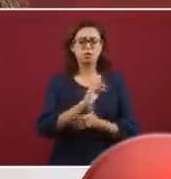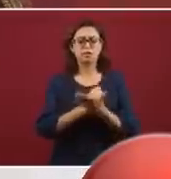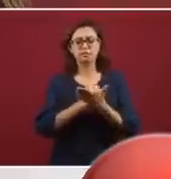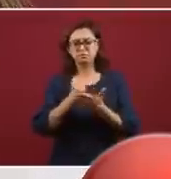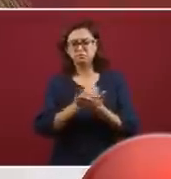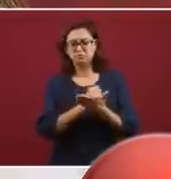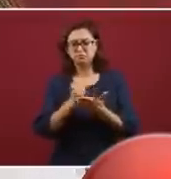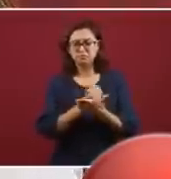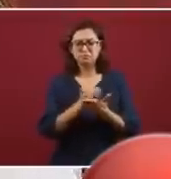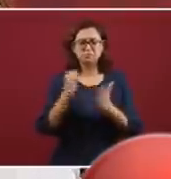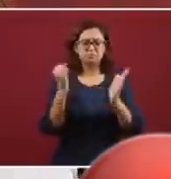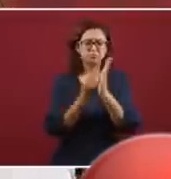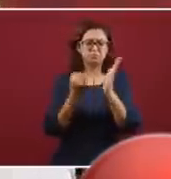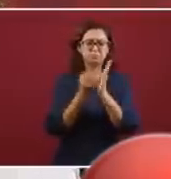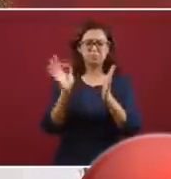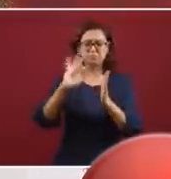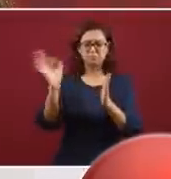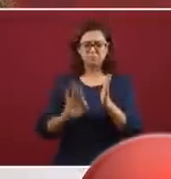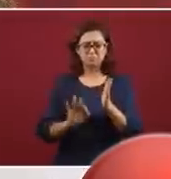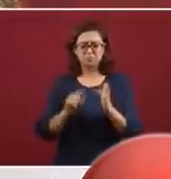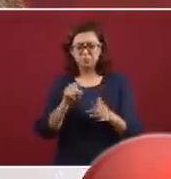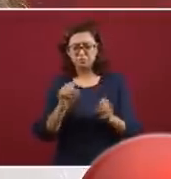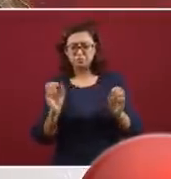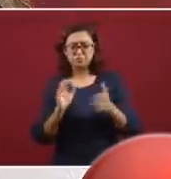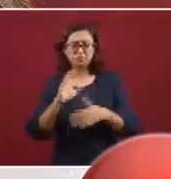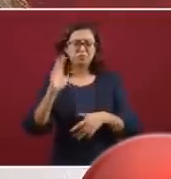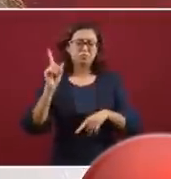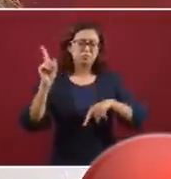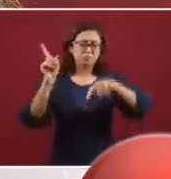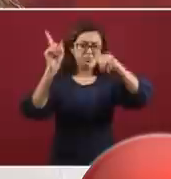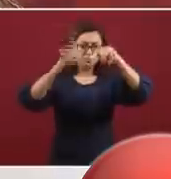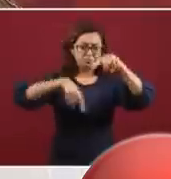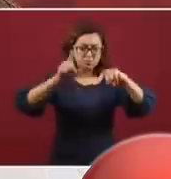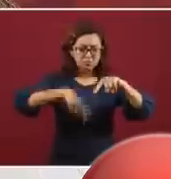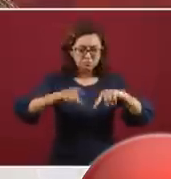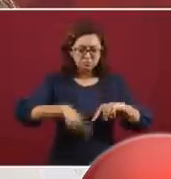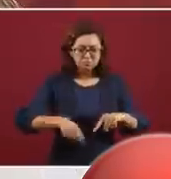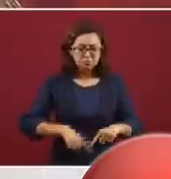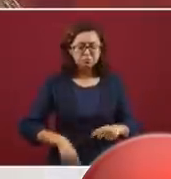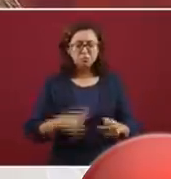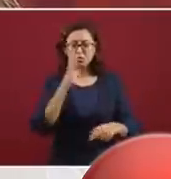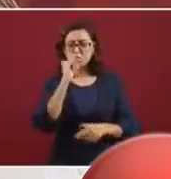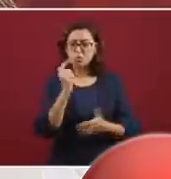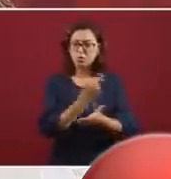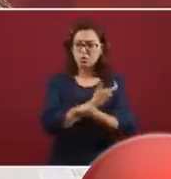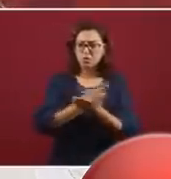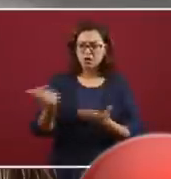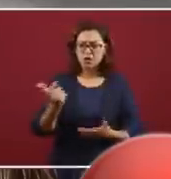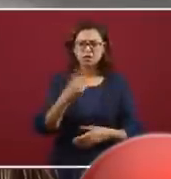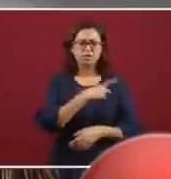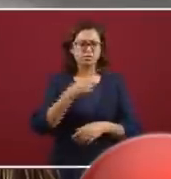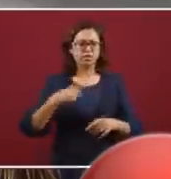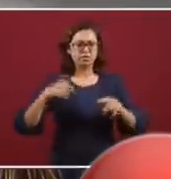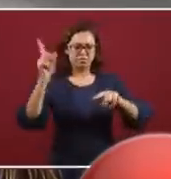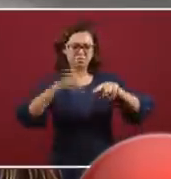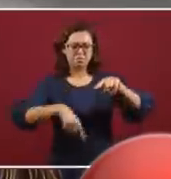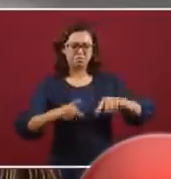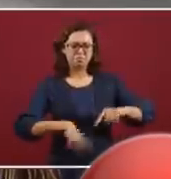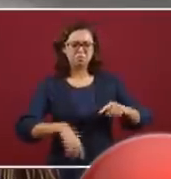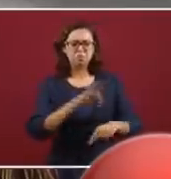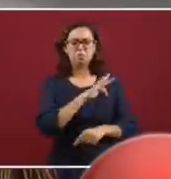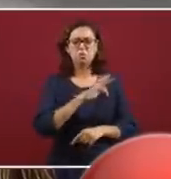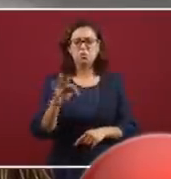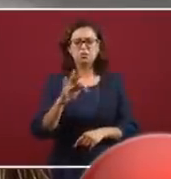porque no se pueden, porque son inexistentes, porque no se pueden cobrar. Nosotros no hemos condonado impuestos,